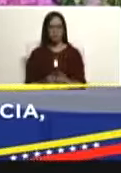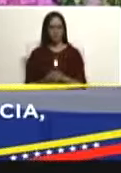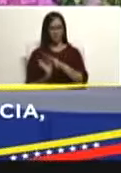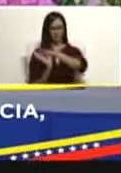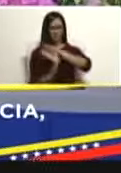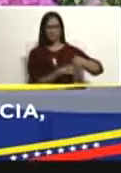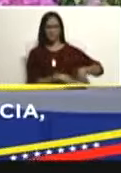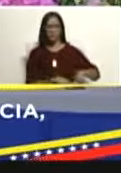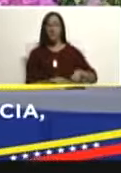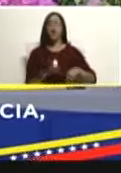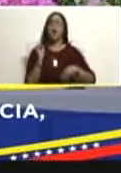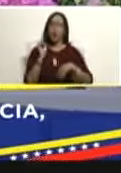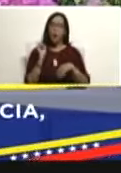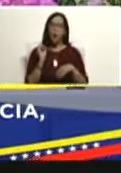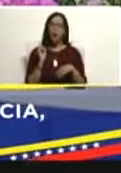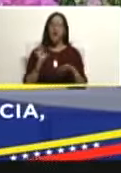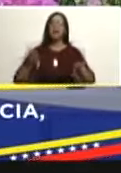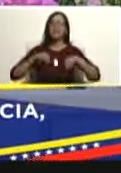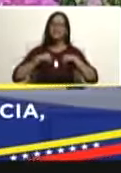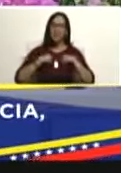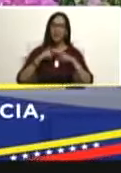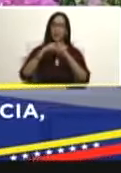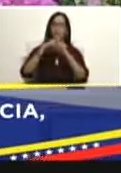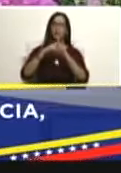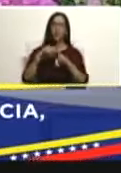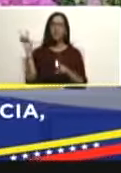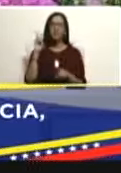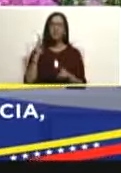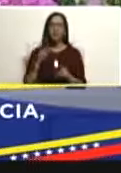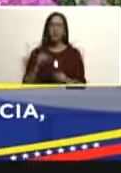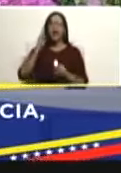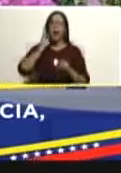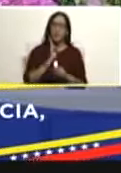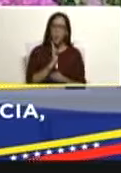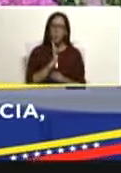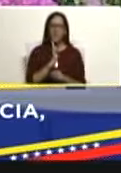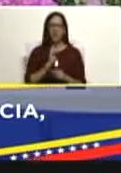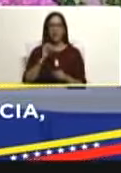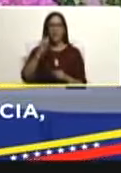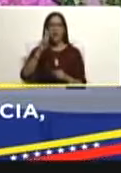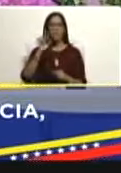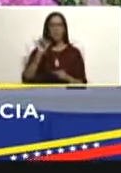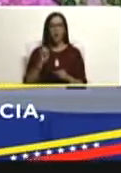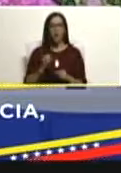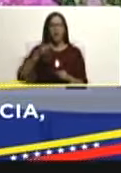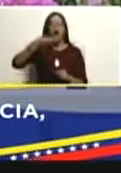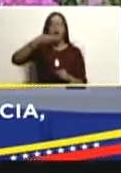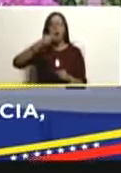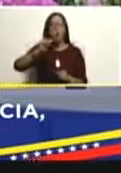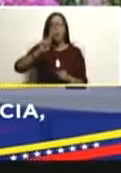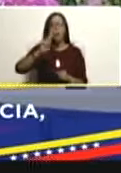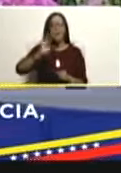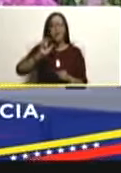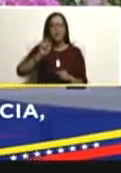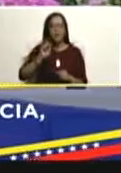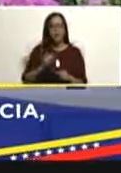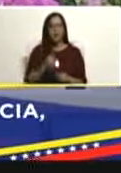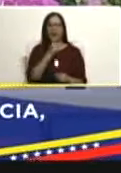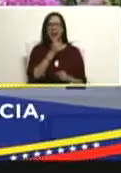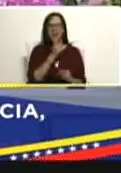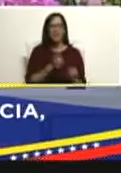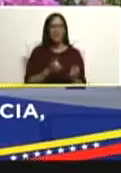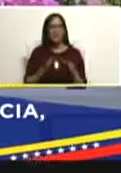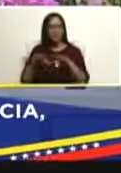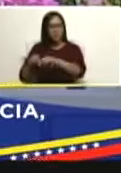a lo afirmativo venezolano, a Bolívar, a José Antonio Abreu, a Humberto Fernández Morán. ¿A quién nos